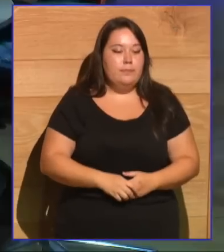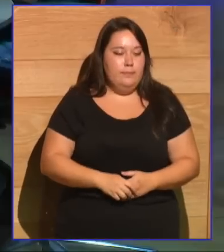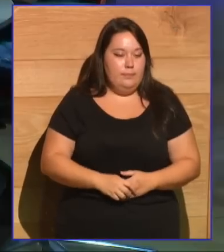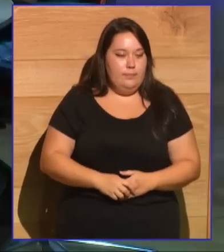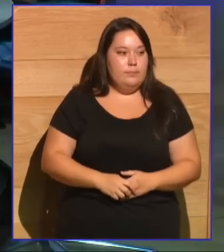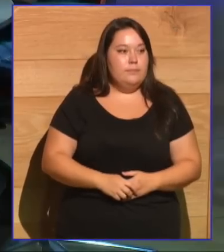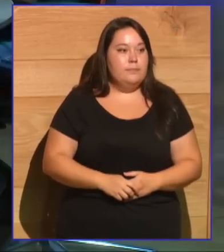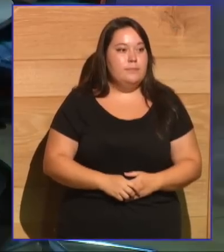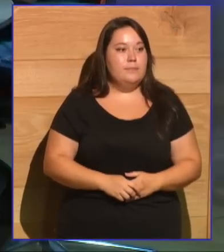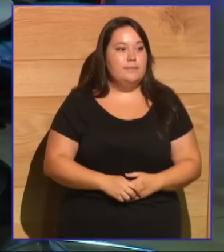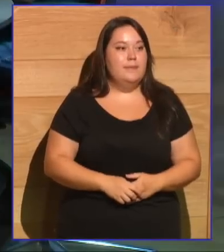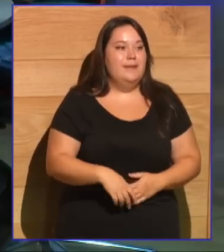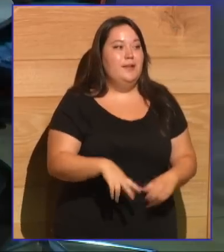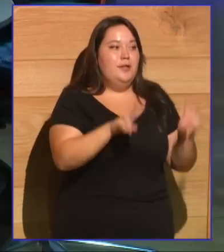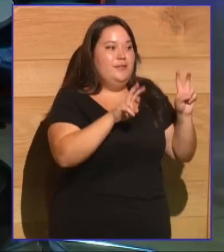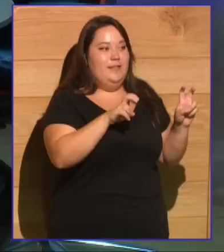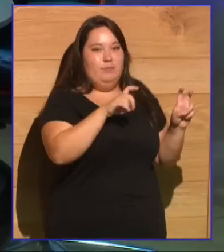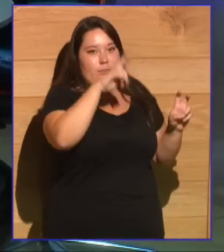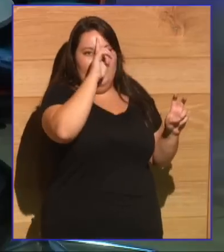el tema